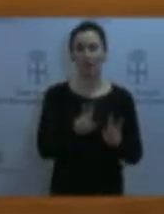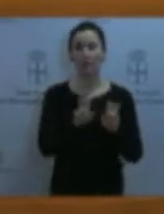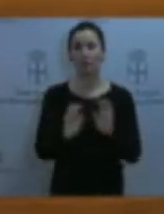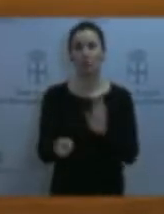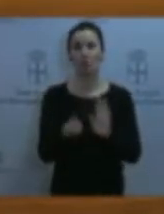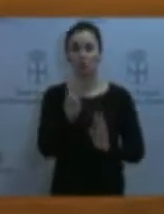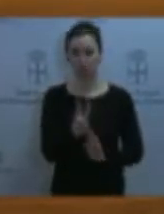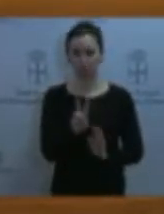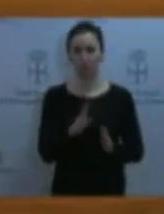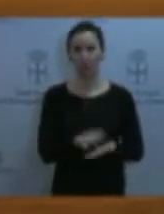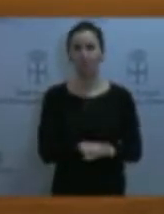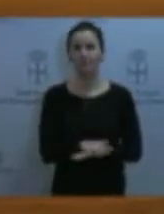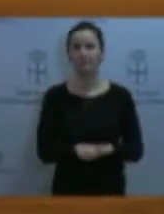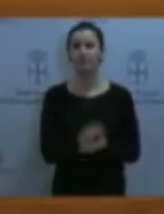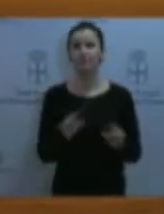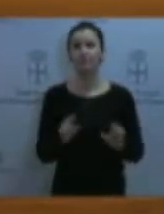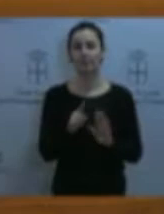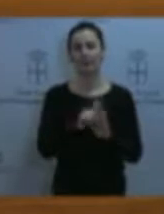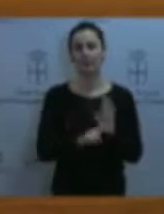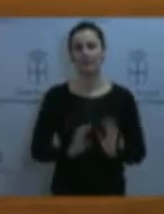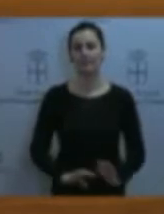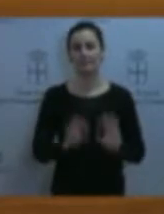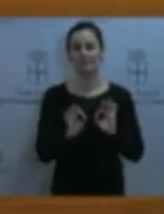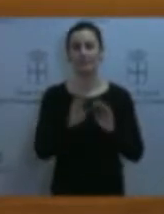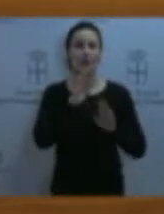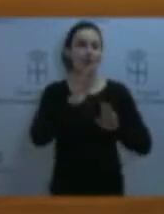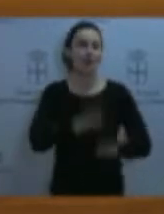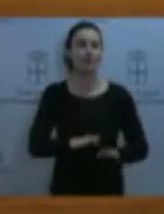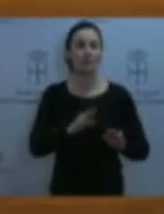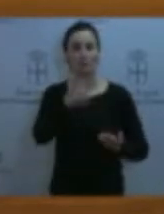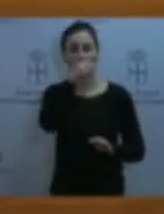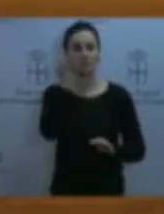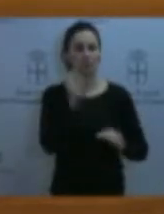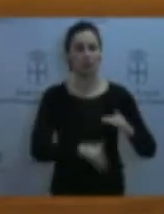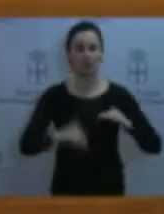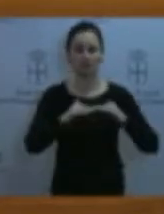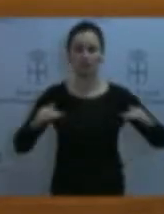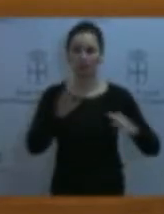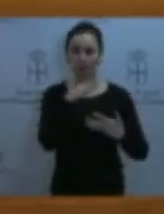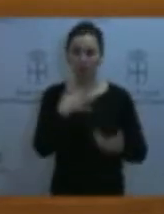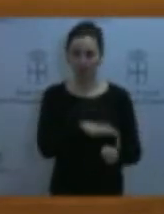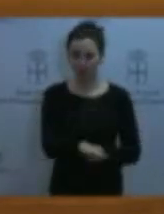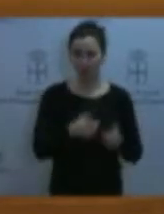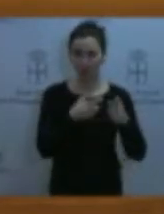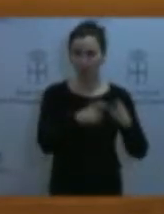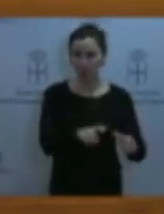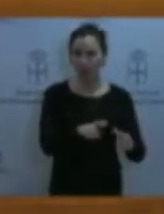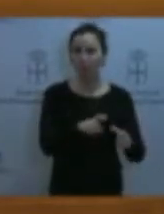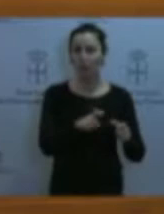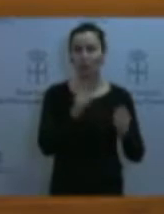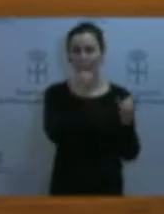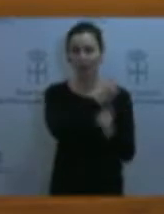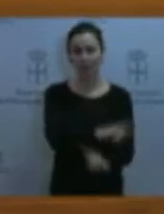específicas en favor de la igualdad entre mujeres y hombres en el ámbito que nos ocupa, sector, ya hemos dicho, agroganadero y de la mar, y en cuanto a